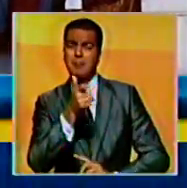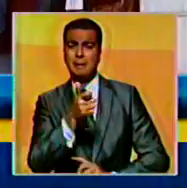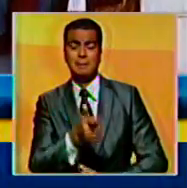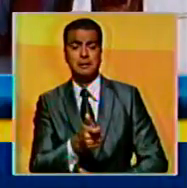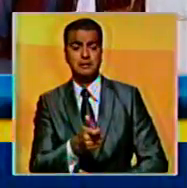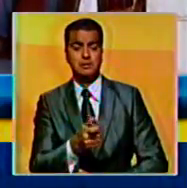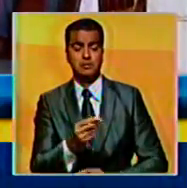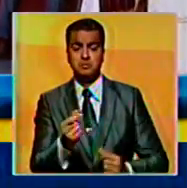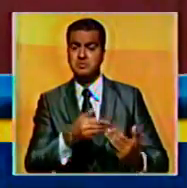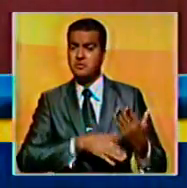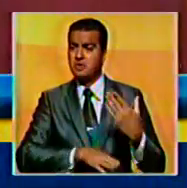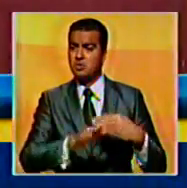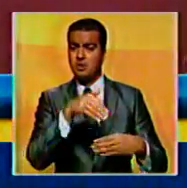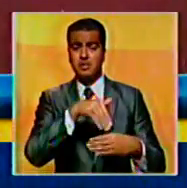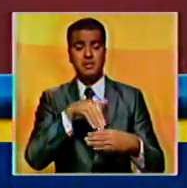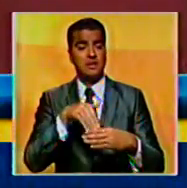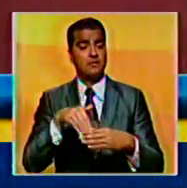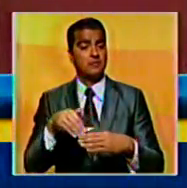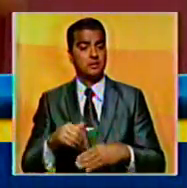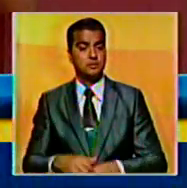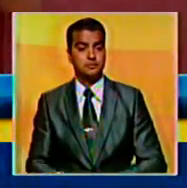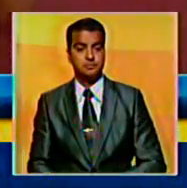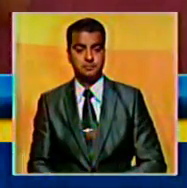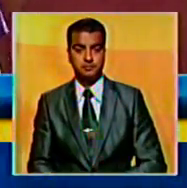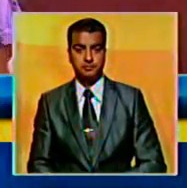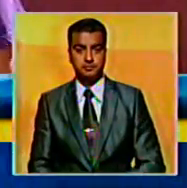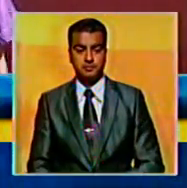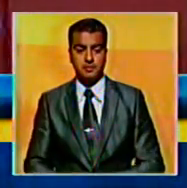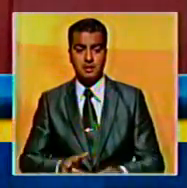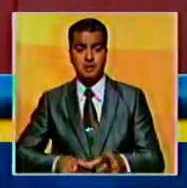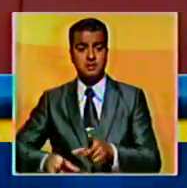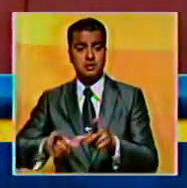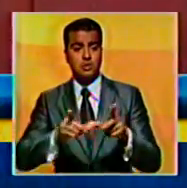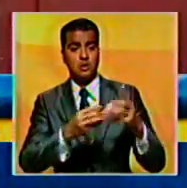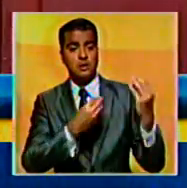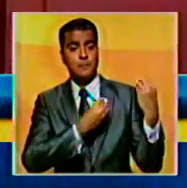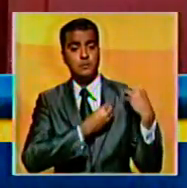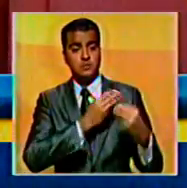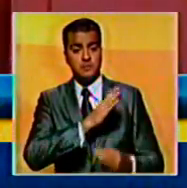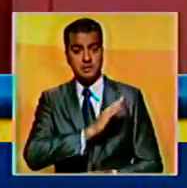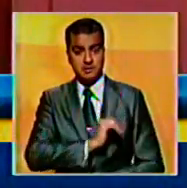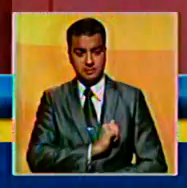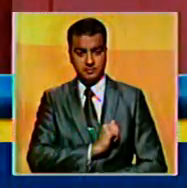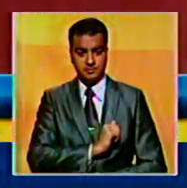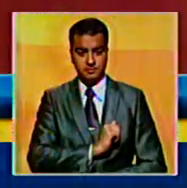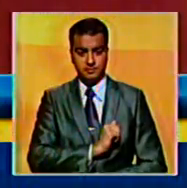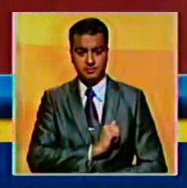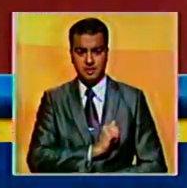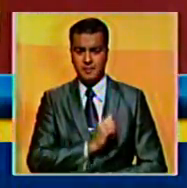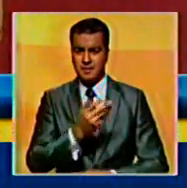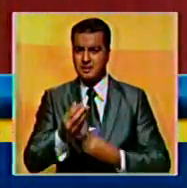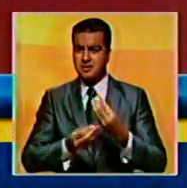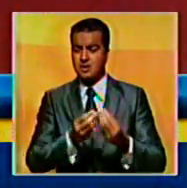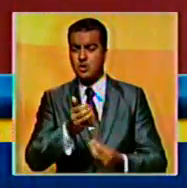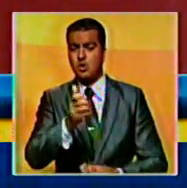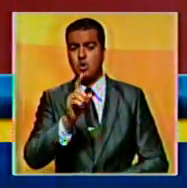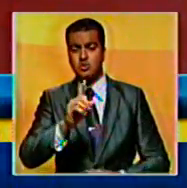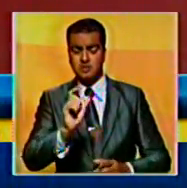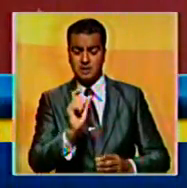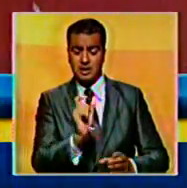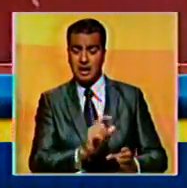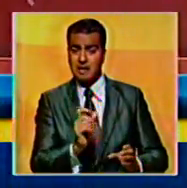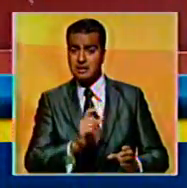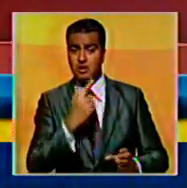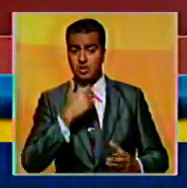cuando salía de una agencia bancaria ubicada en el sector en el lugar los funcionarios del cicpc recolectaron 11 casquillos